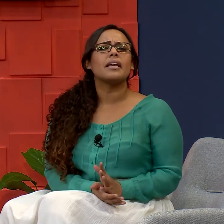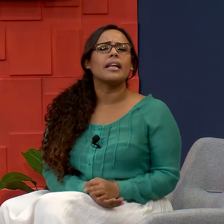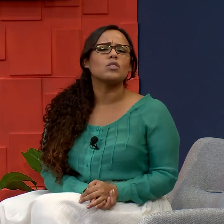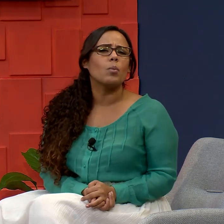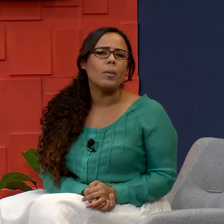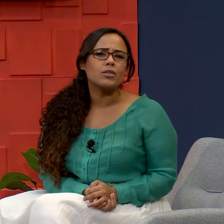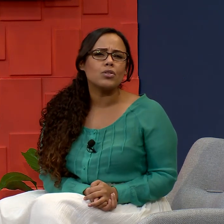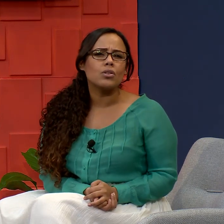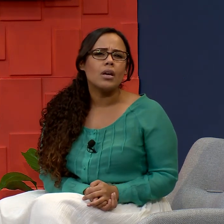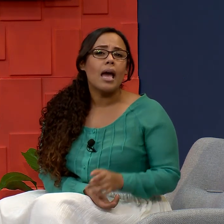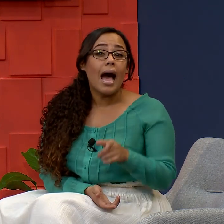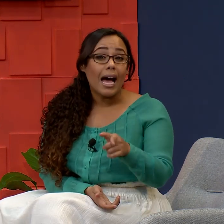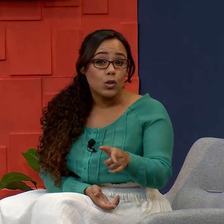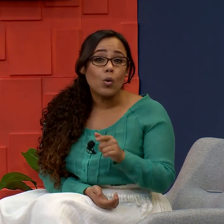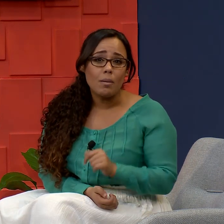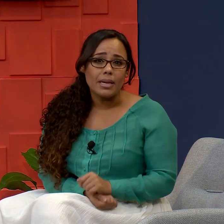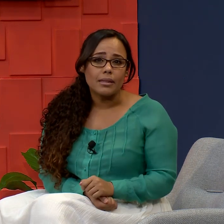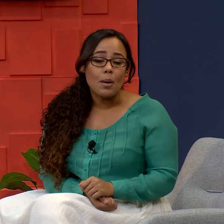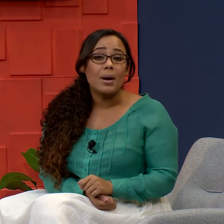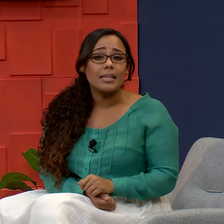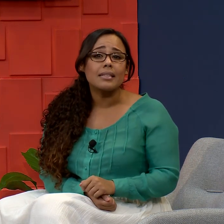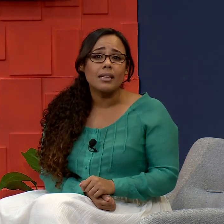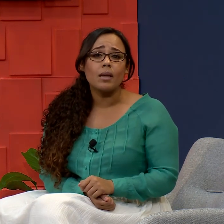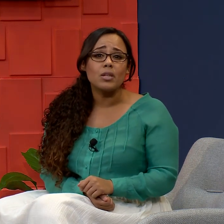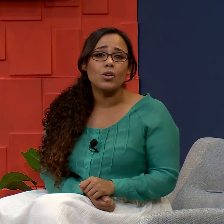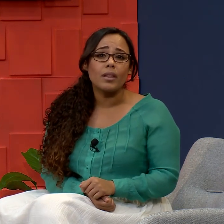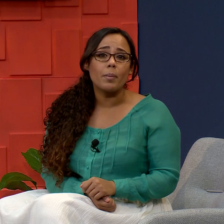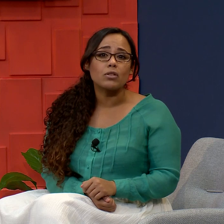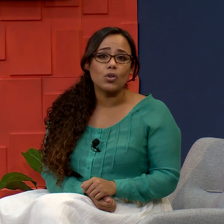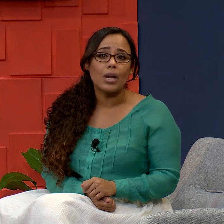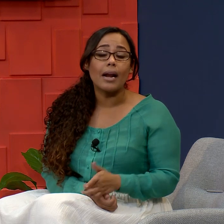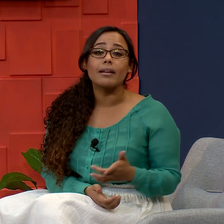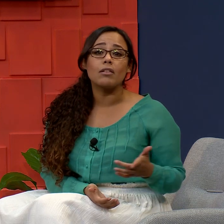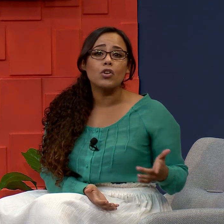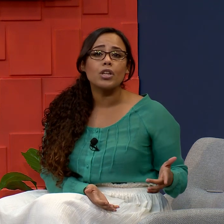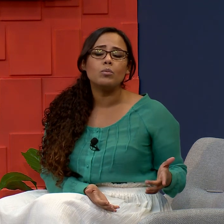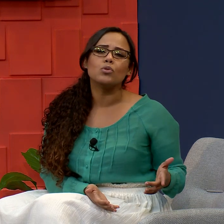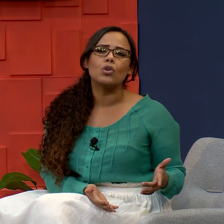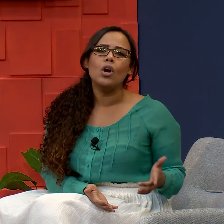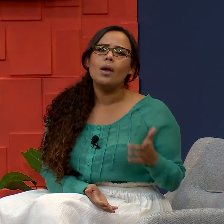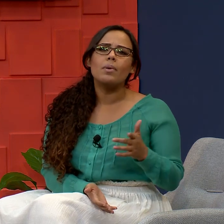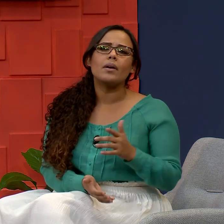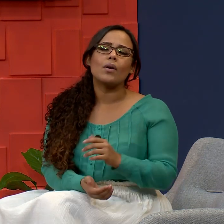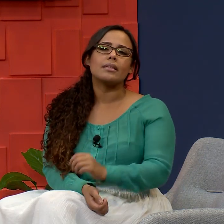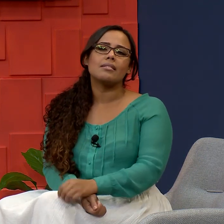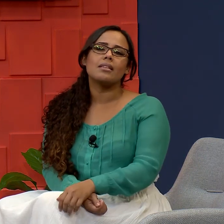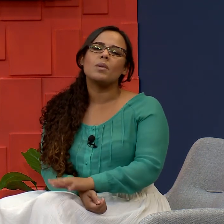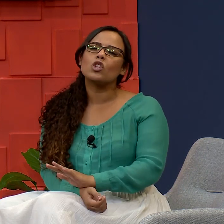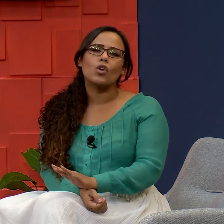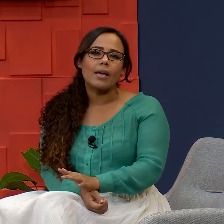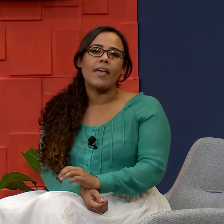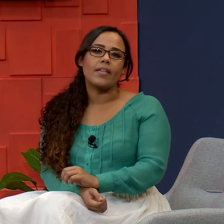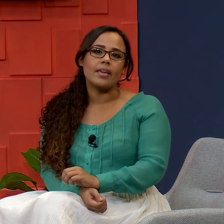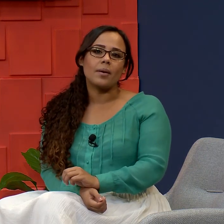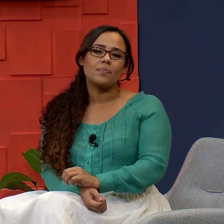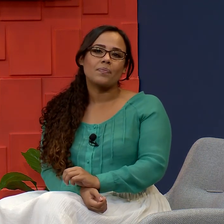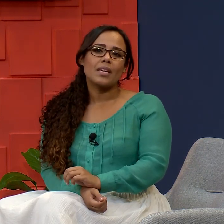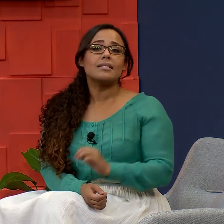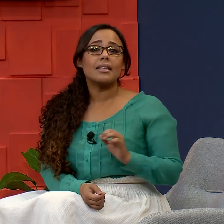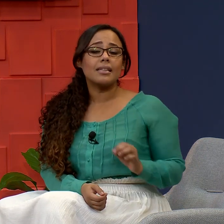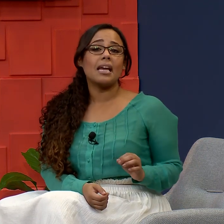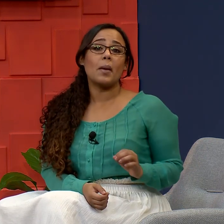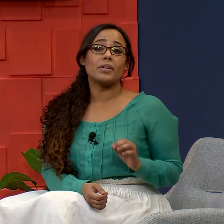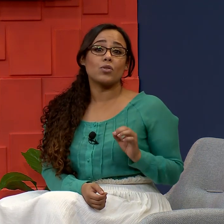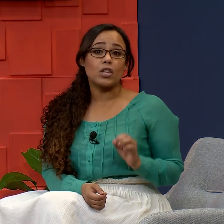cómo te sentiste en esos momentos? Actualmente, más de 70 millones de personas alrededor del mundo viven con este sentimiento cada día.